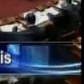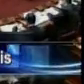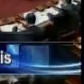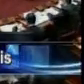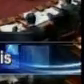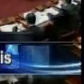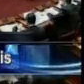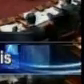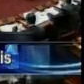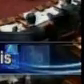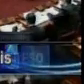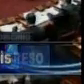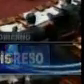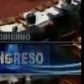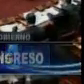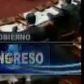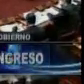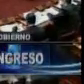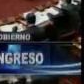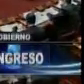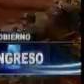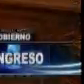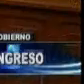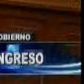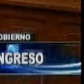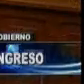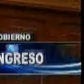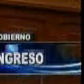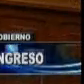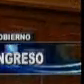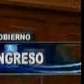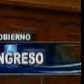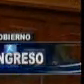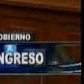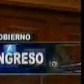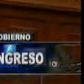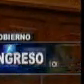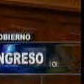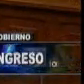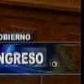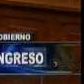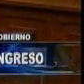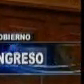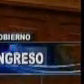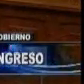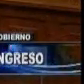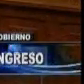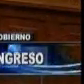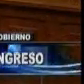al narcotráfico, nos proponemos aprobar una nueva estrategia de control de drogas